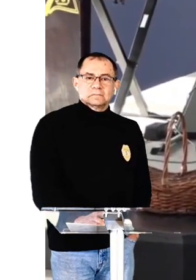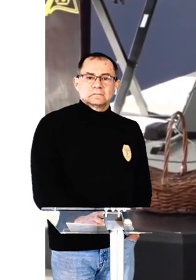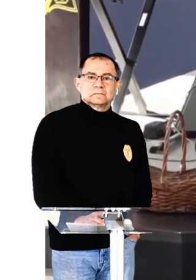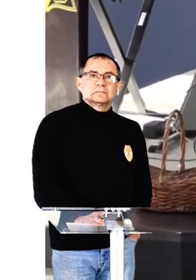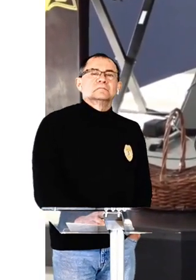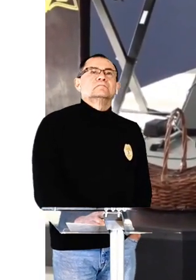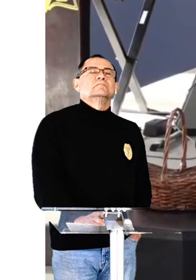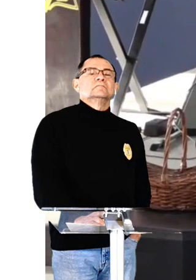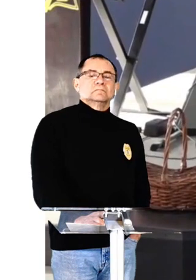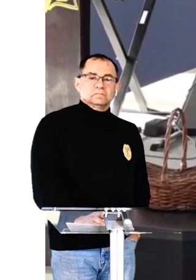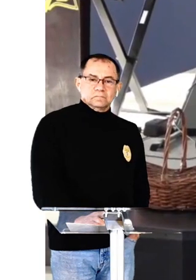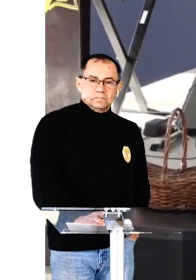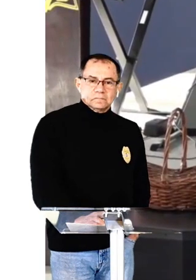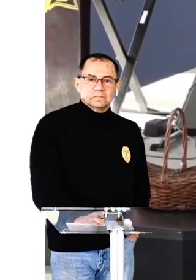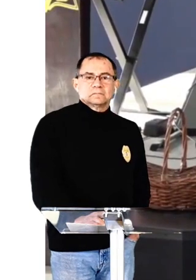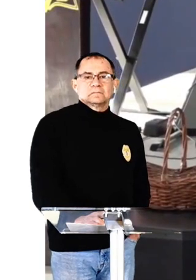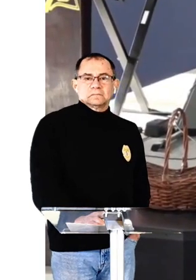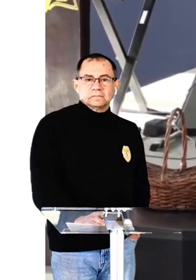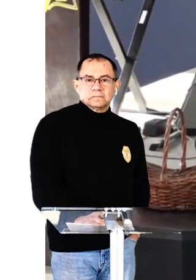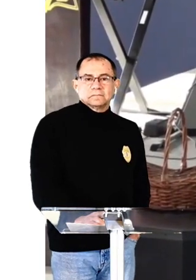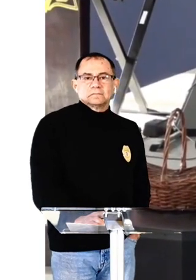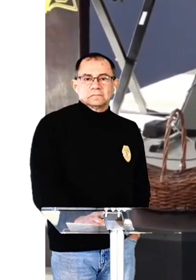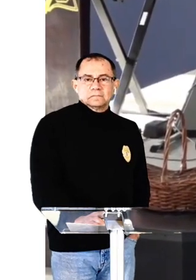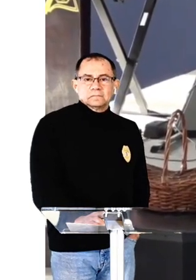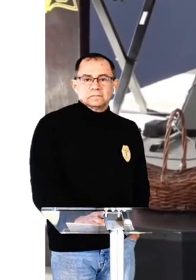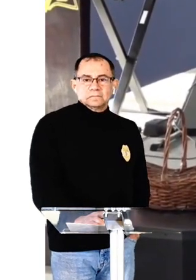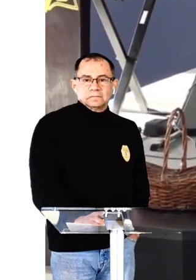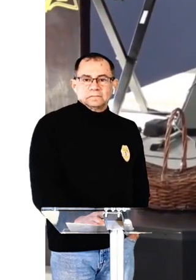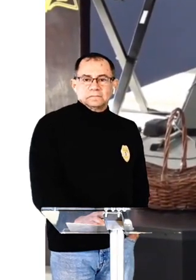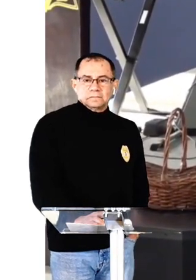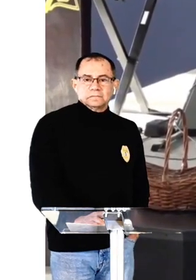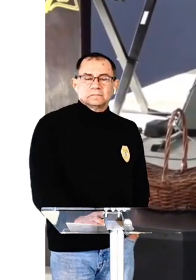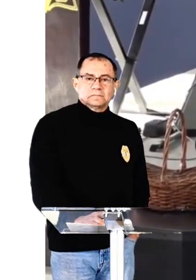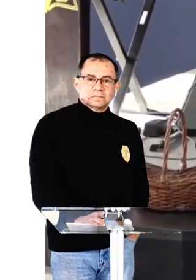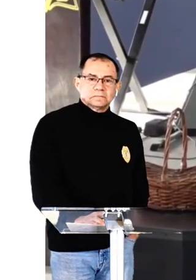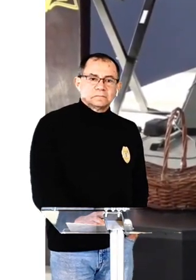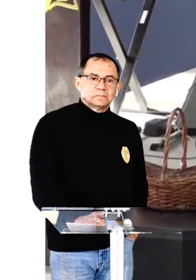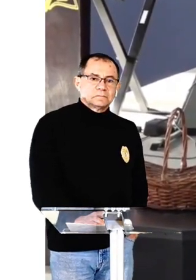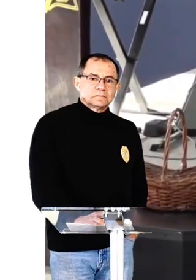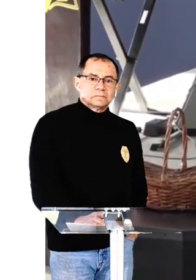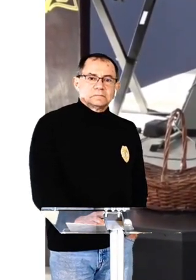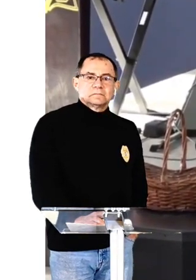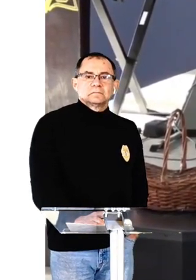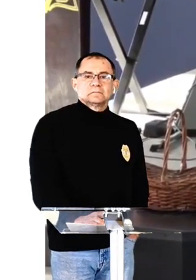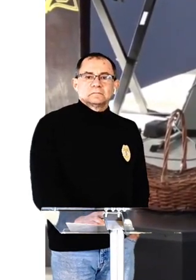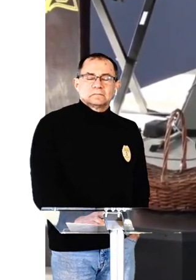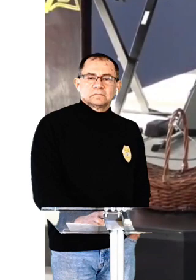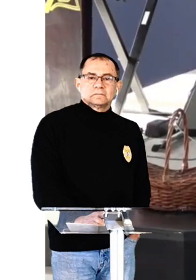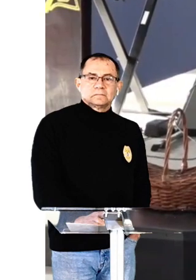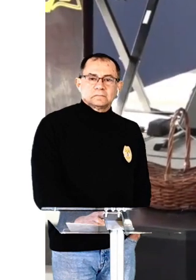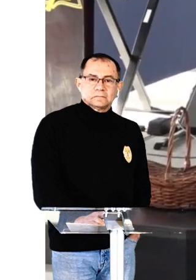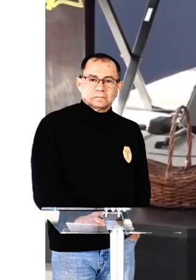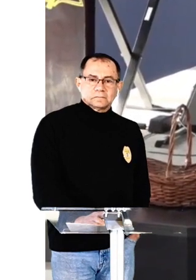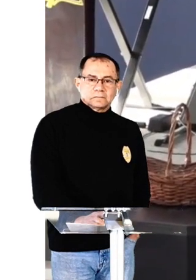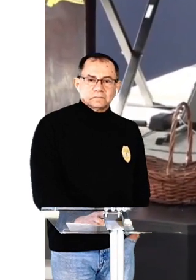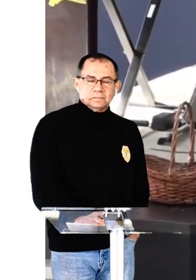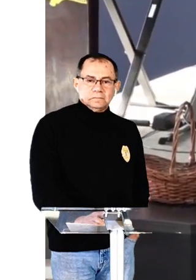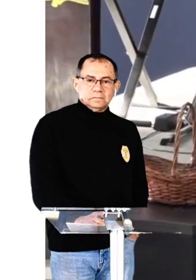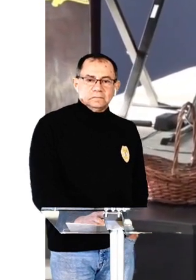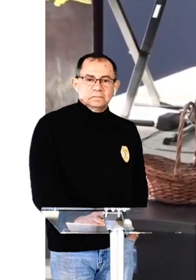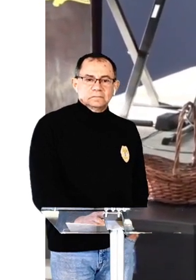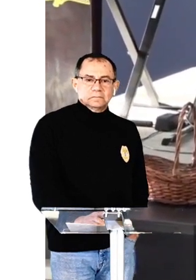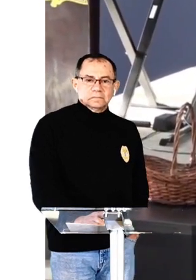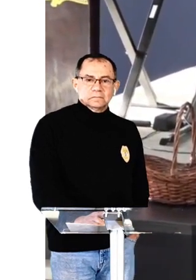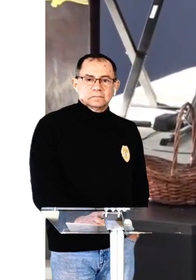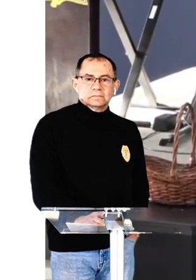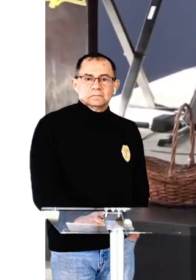mano de Dios moverse. La he visto con mi hija, la he visto con mi madre. He visto la mano de Dios que salvó de la muerte